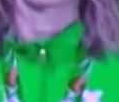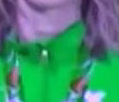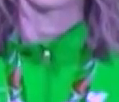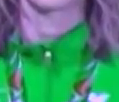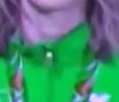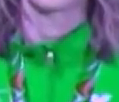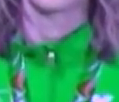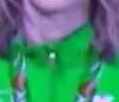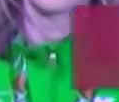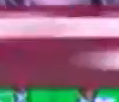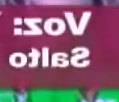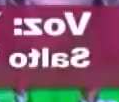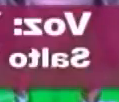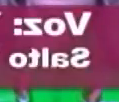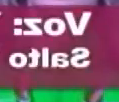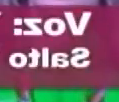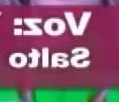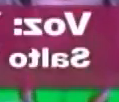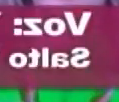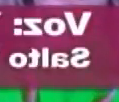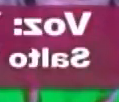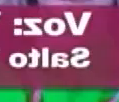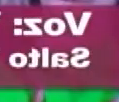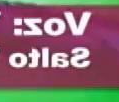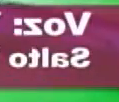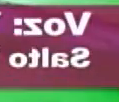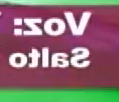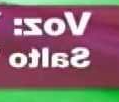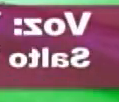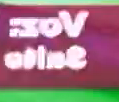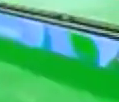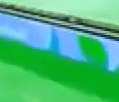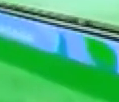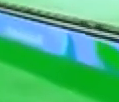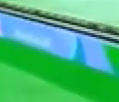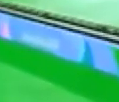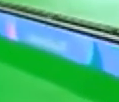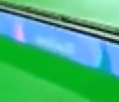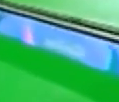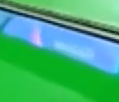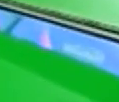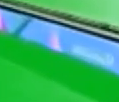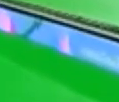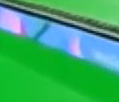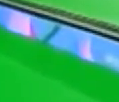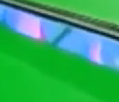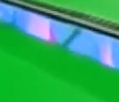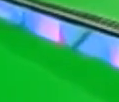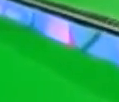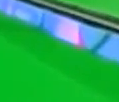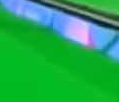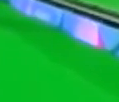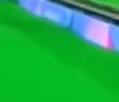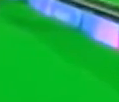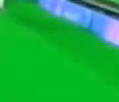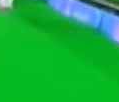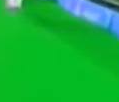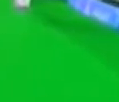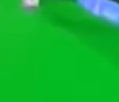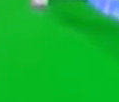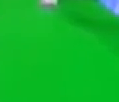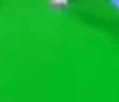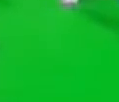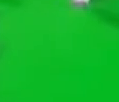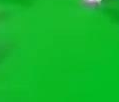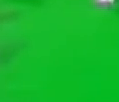Desde que llegué aquí a la zona de competencia sabía que podía entregarle una medalla a mi país, un gran logro. Y bueno, aquí